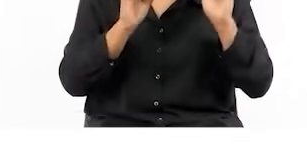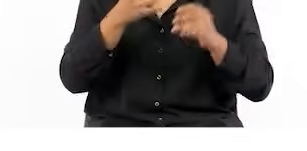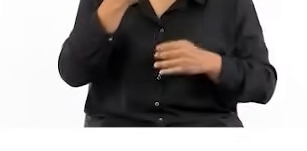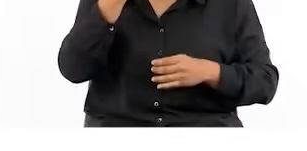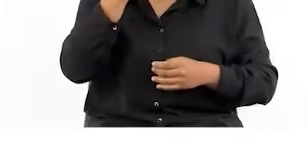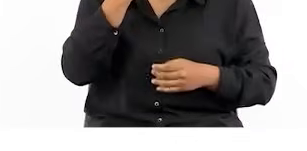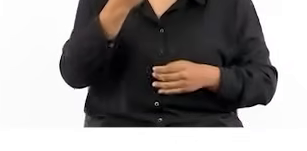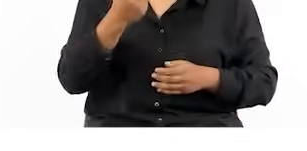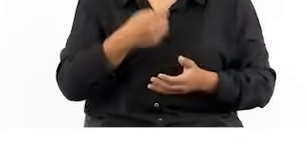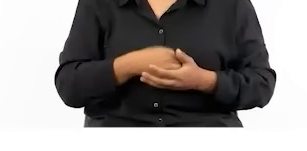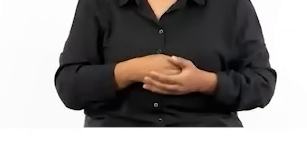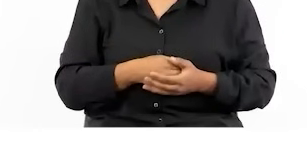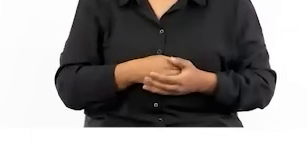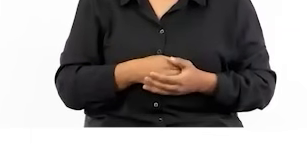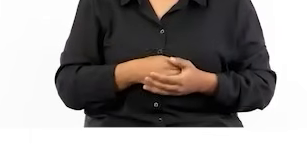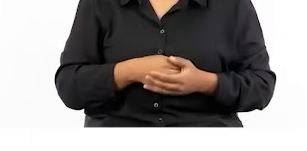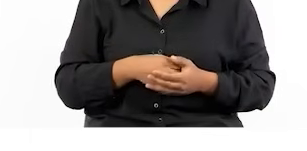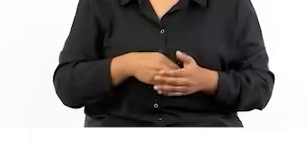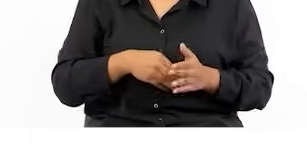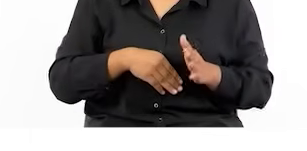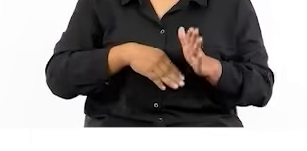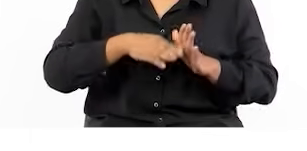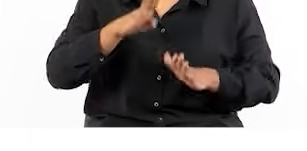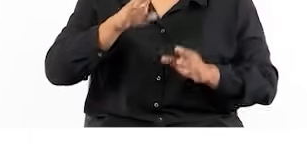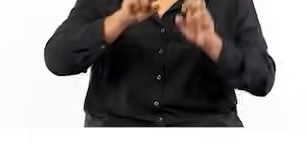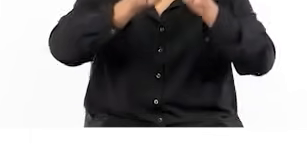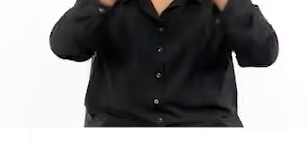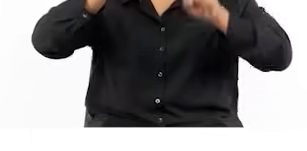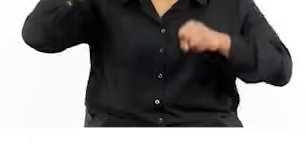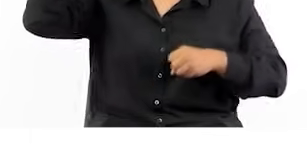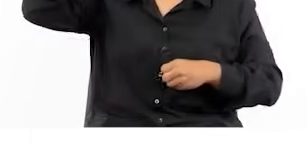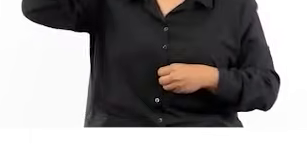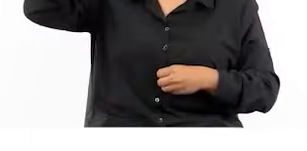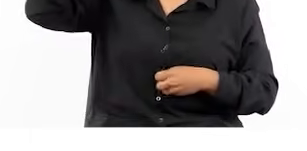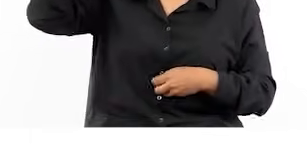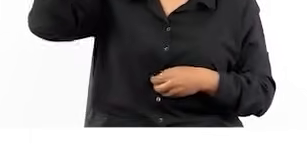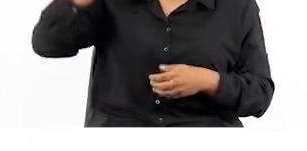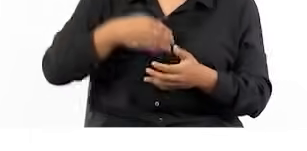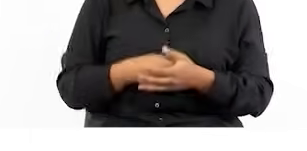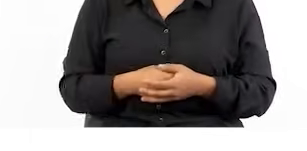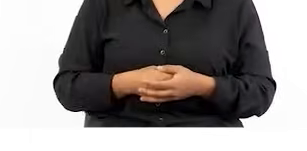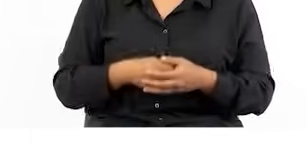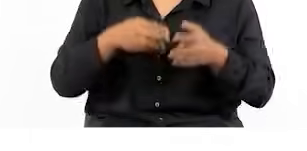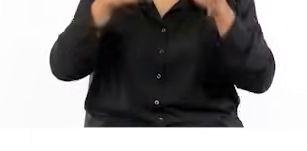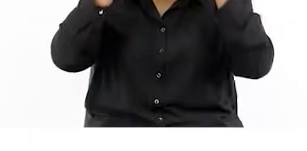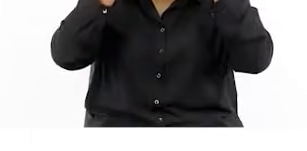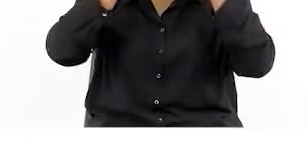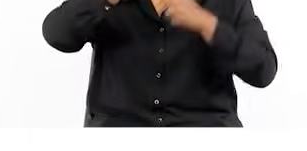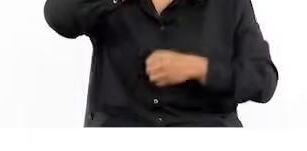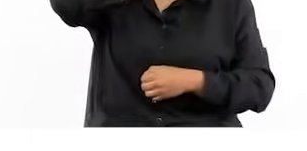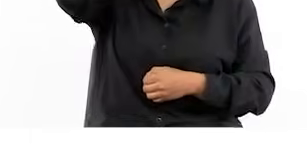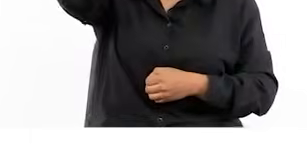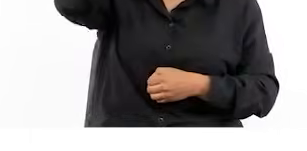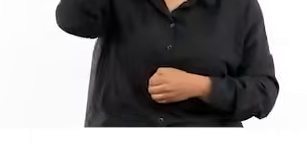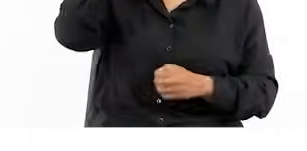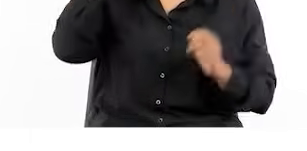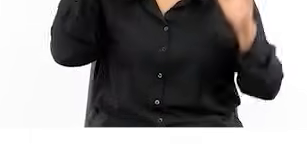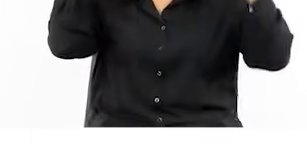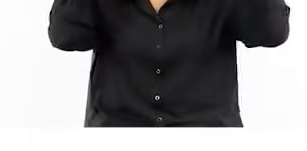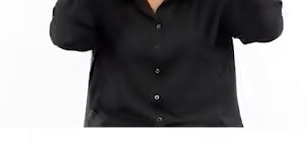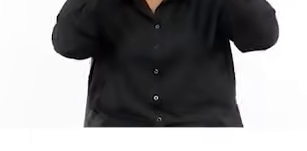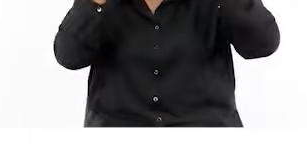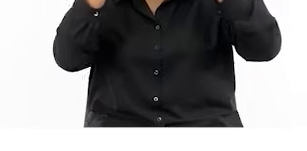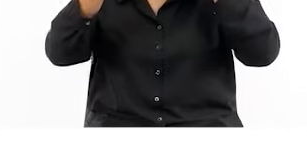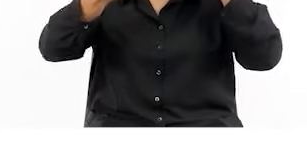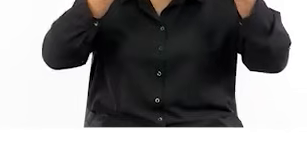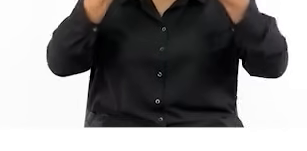Vamos a hablar ahora de las estrellas y vamos a dar un paso más alejado del sistema solar, como si de un viaje se tratara.